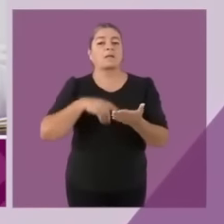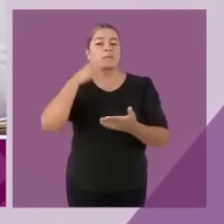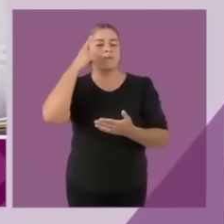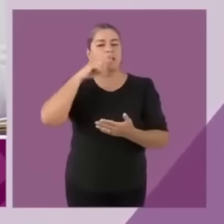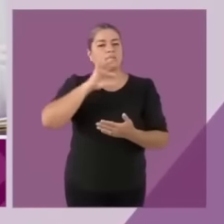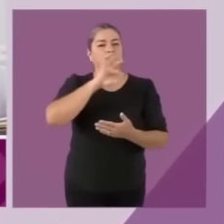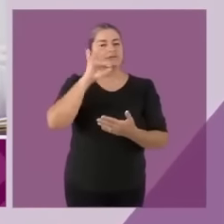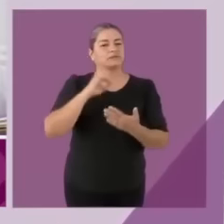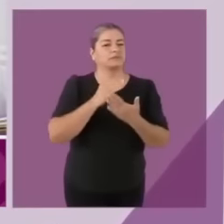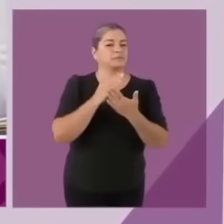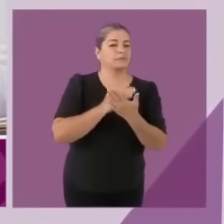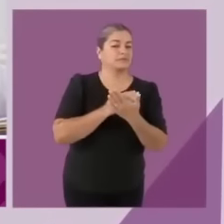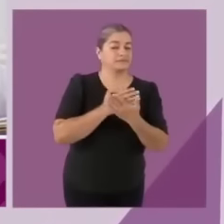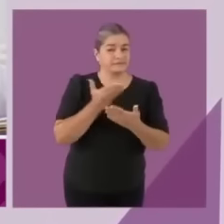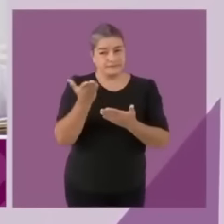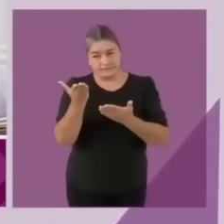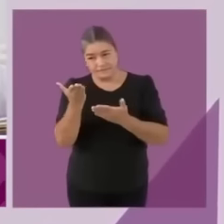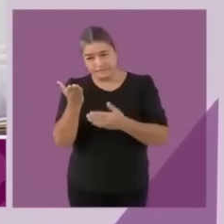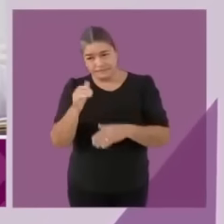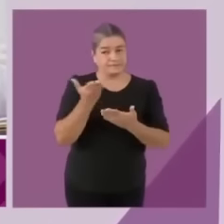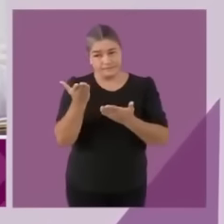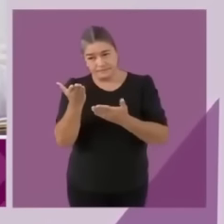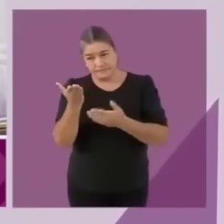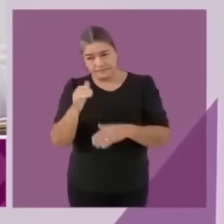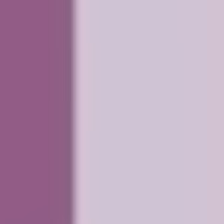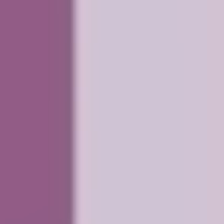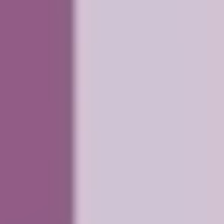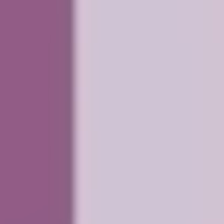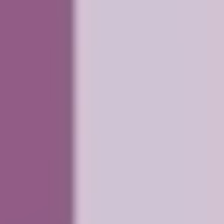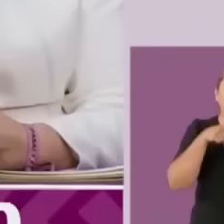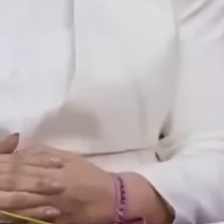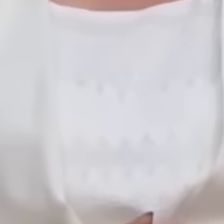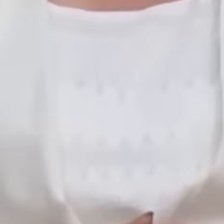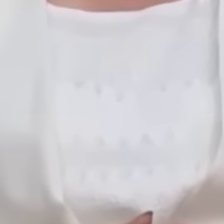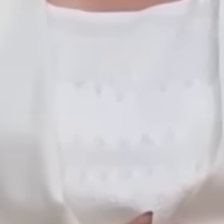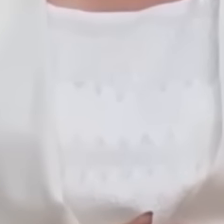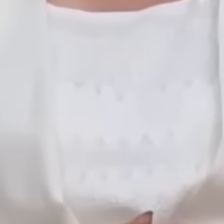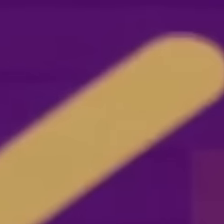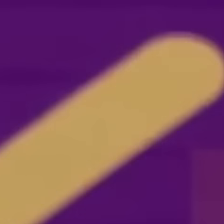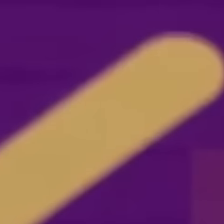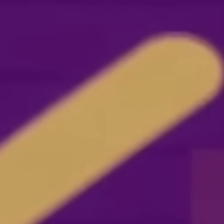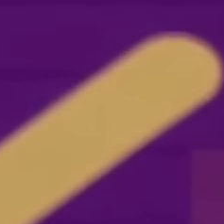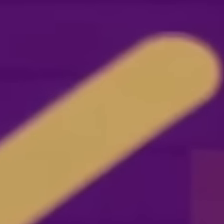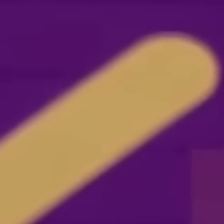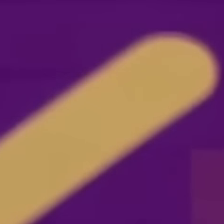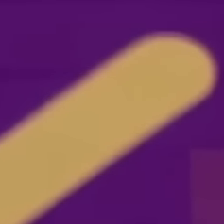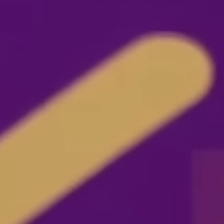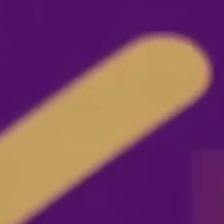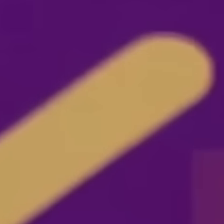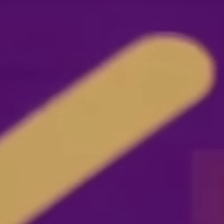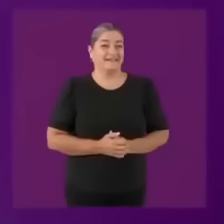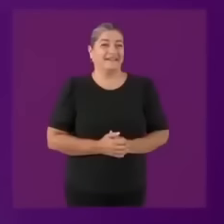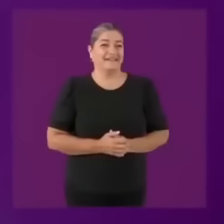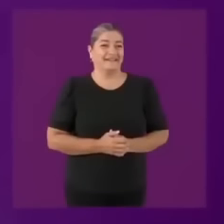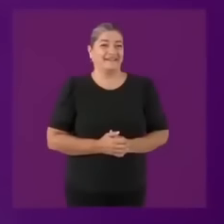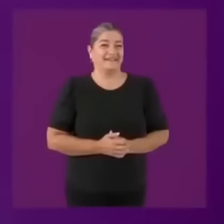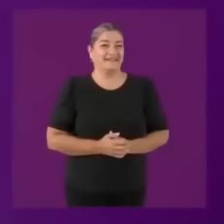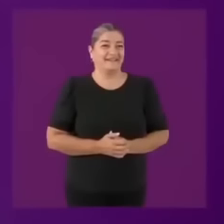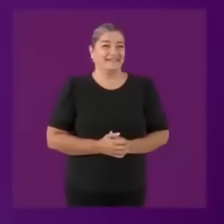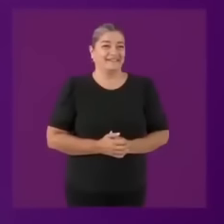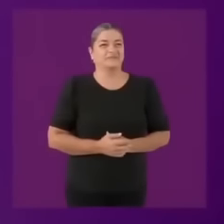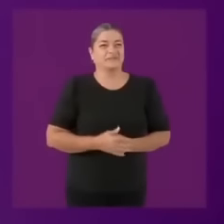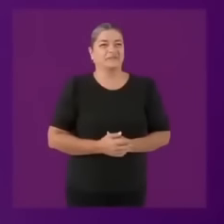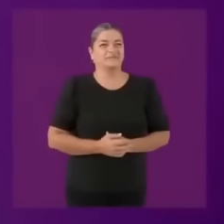este capítulo es muy importante presentarme con la señora del lenguaje de señas. Hola, mi vida. Soy tu papucho.